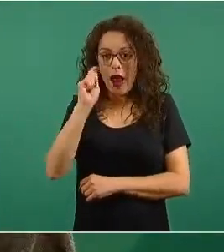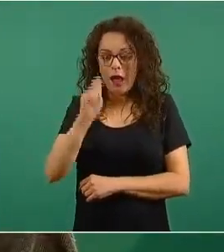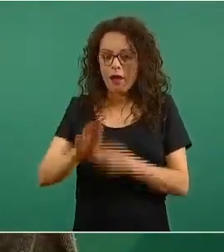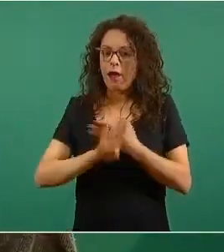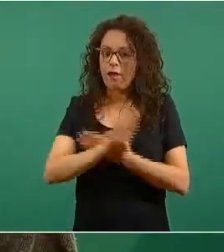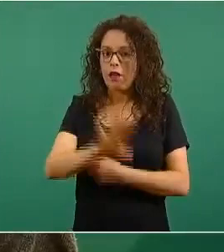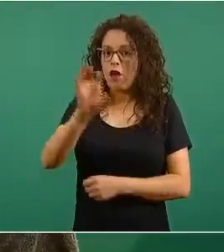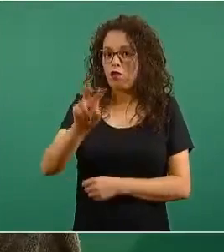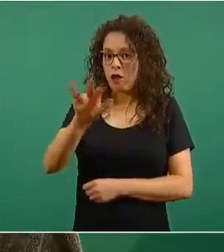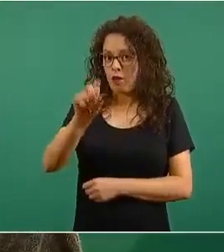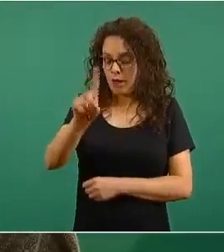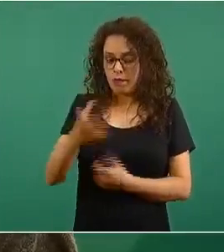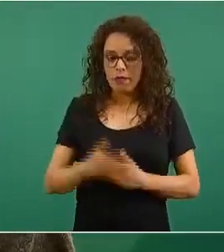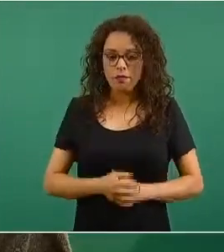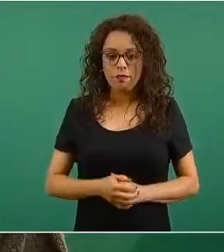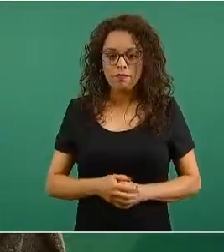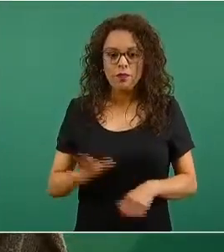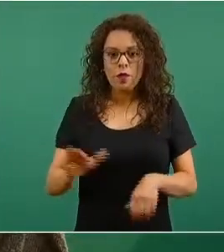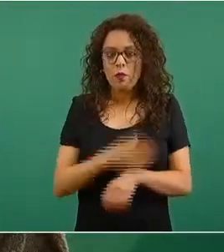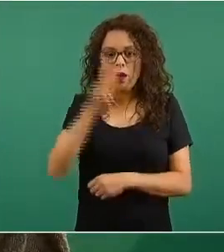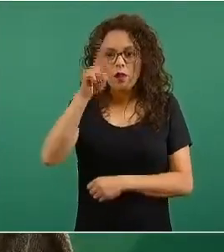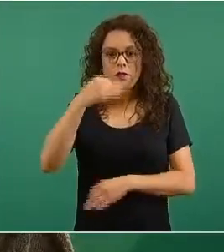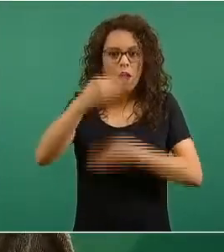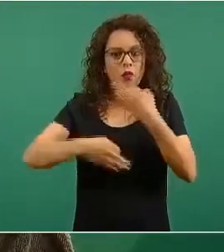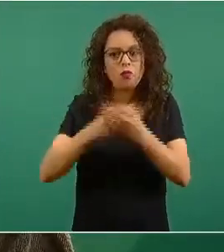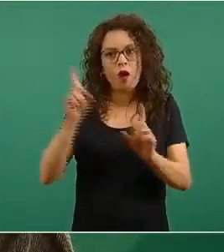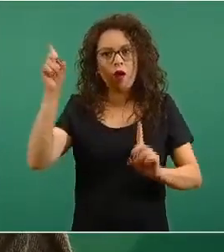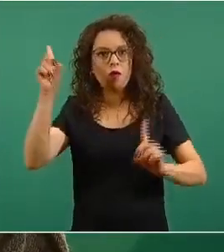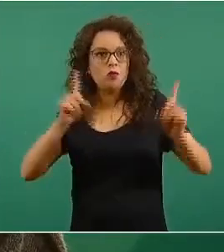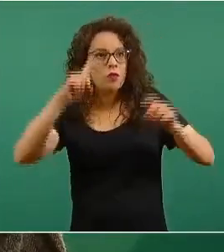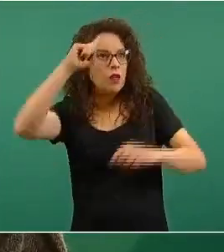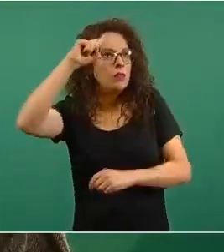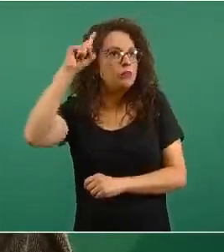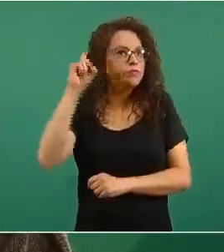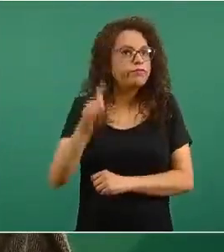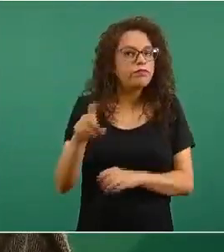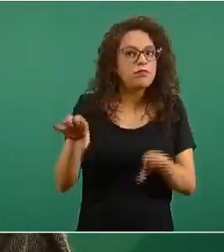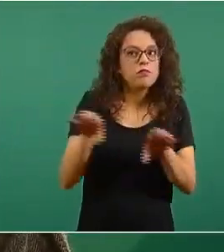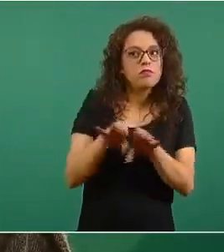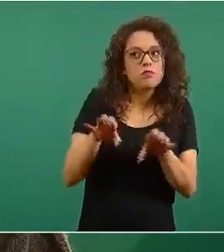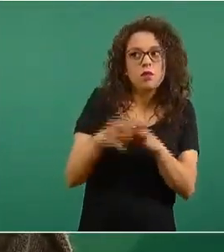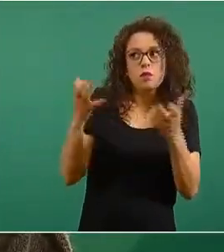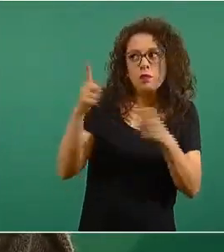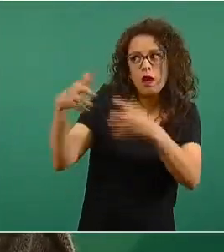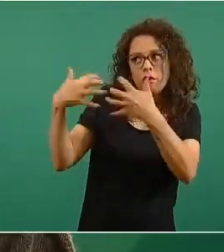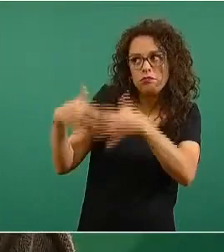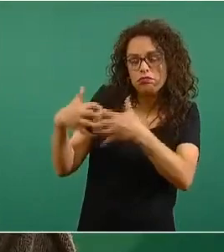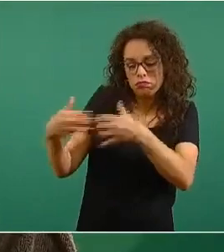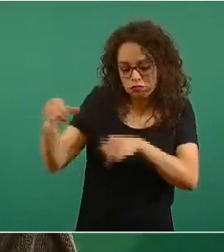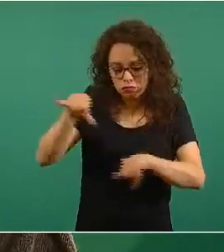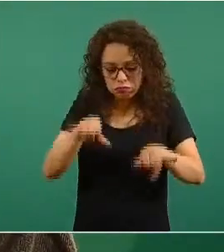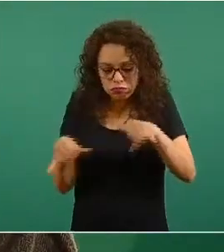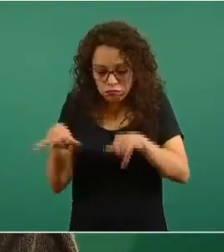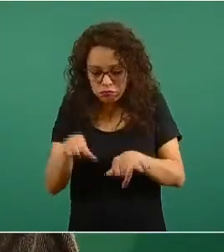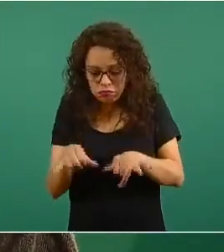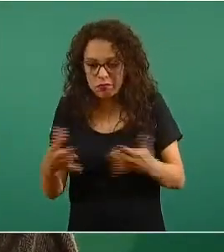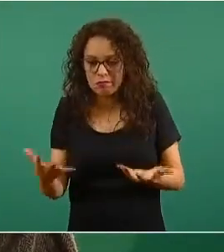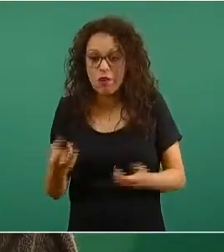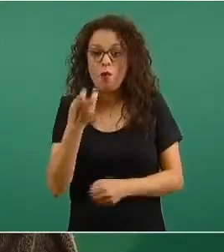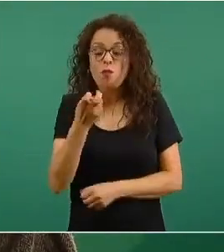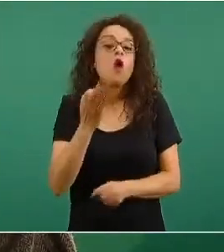tal incertidumbre sobre la fabricación de este producto biológico? Y aquí destaco, para que